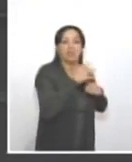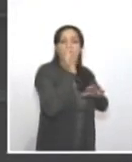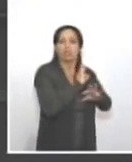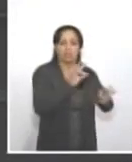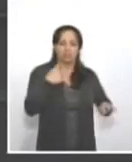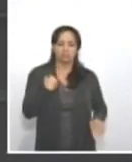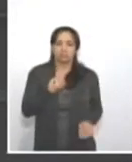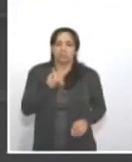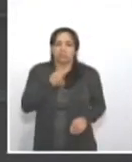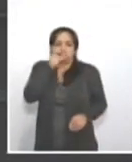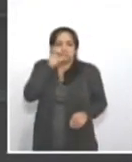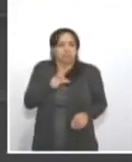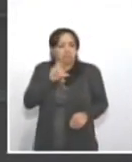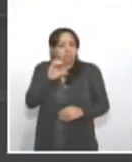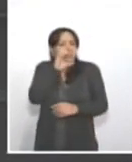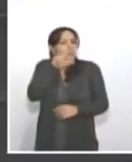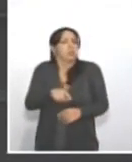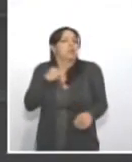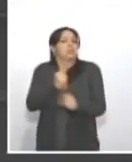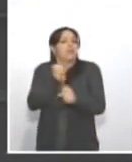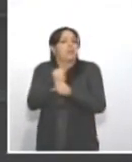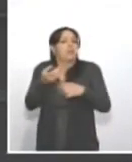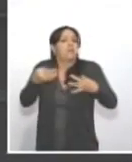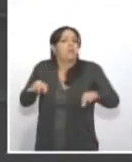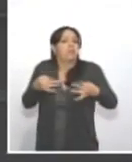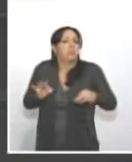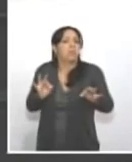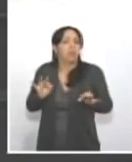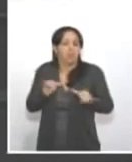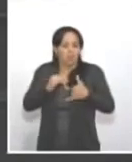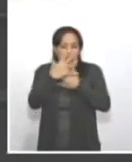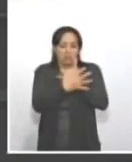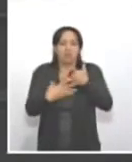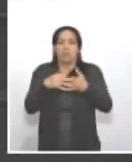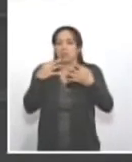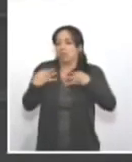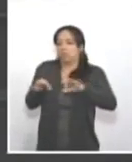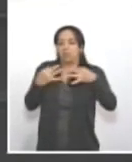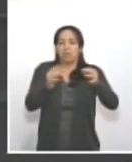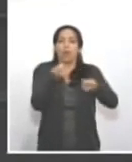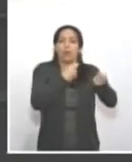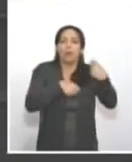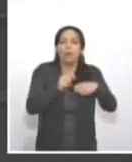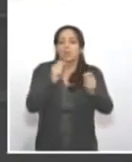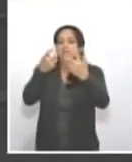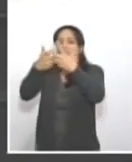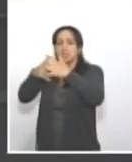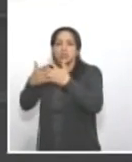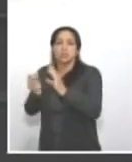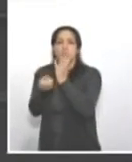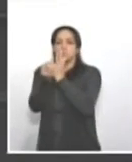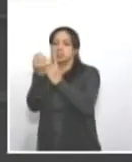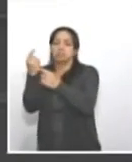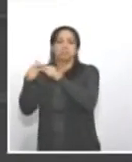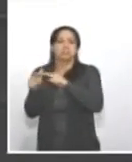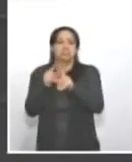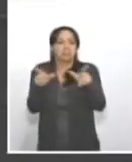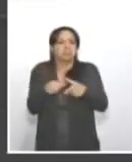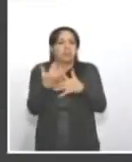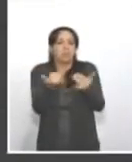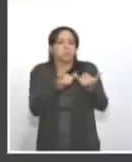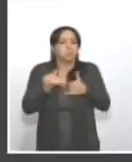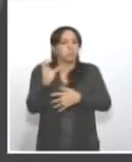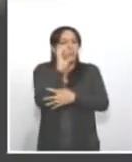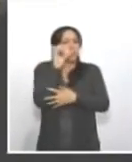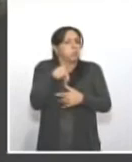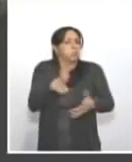tipo, sino son ciudadanos en la informalidad, como está lleno Colombia de informales en el comercio, en la industria, en todos los sectores de la economía. Este